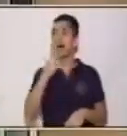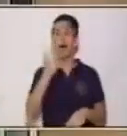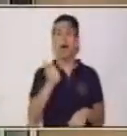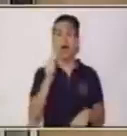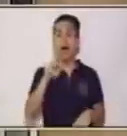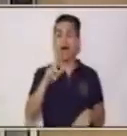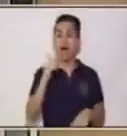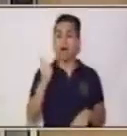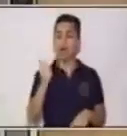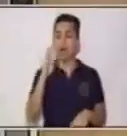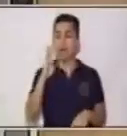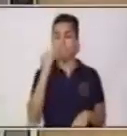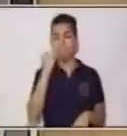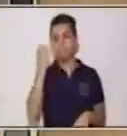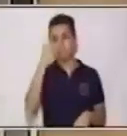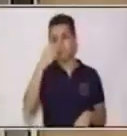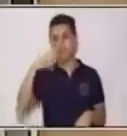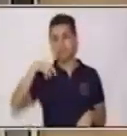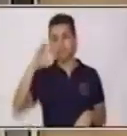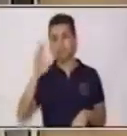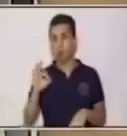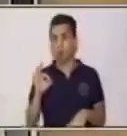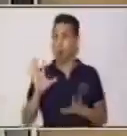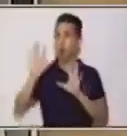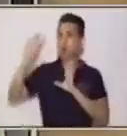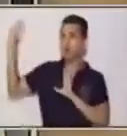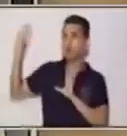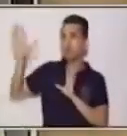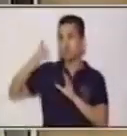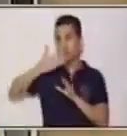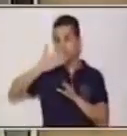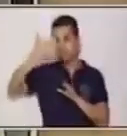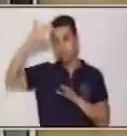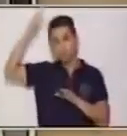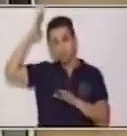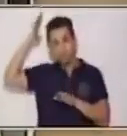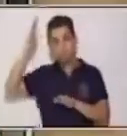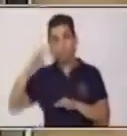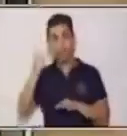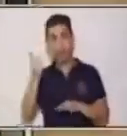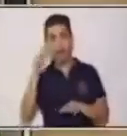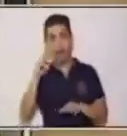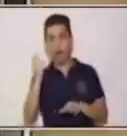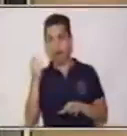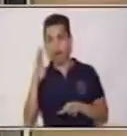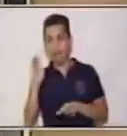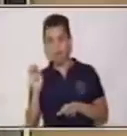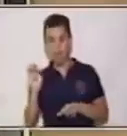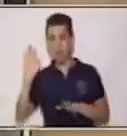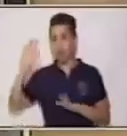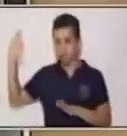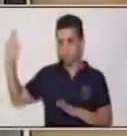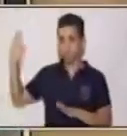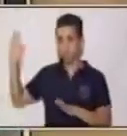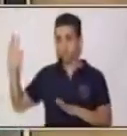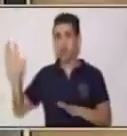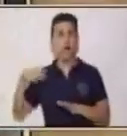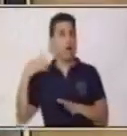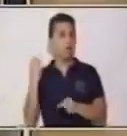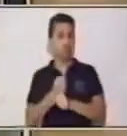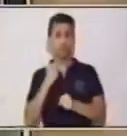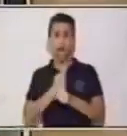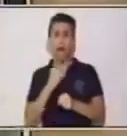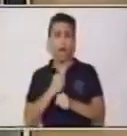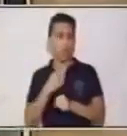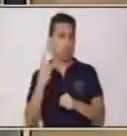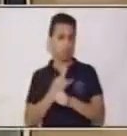usado mucho tiempo en la lengua española, por eso no se conoce tanto que sea su origen árabe.